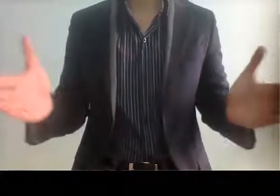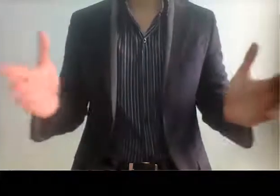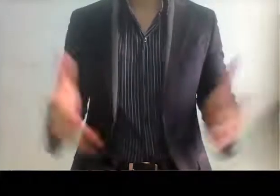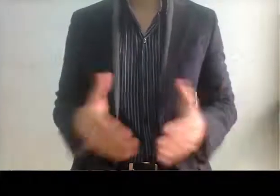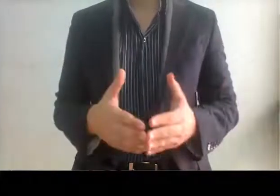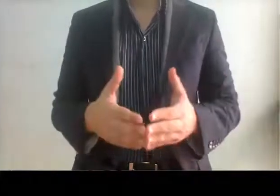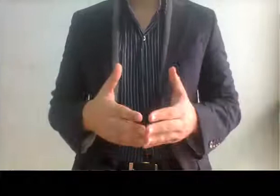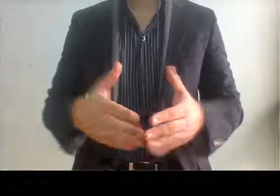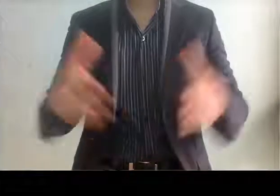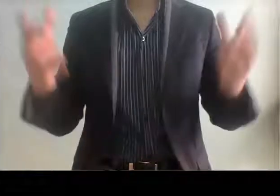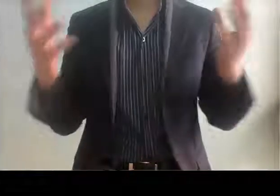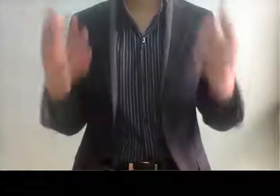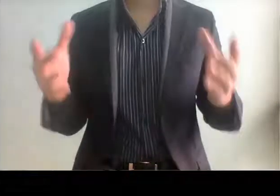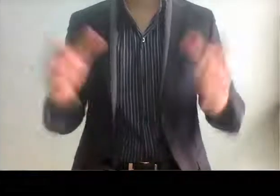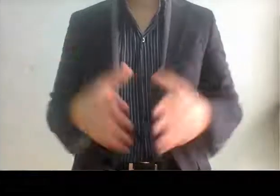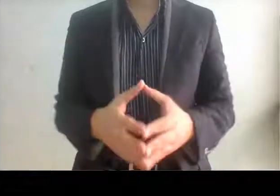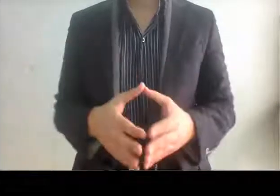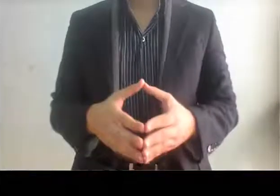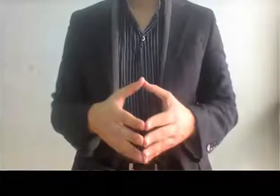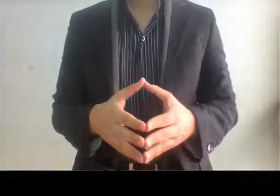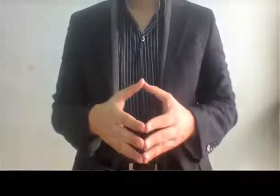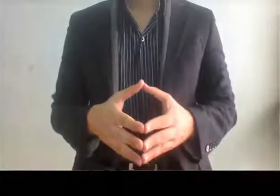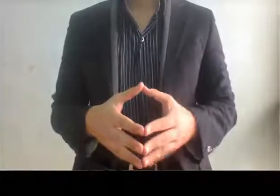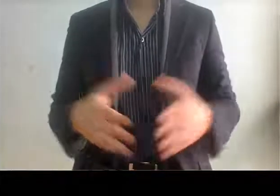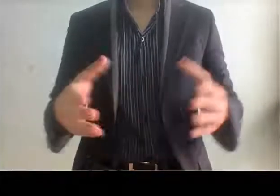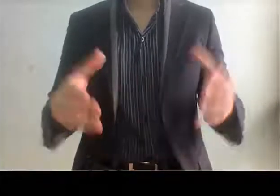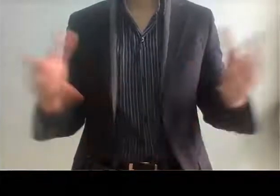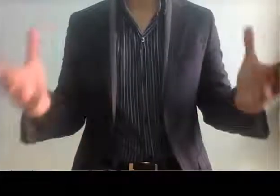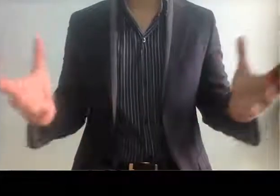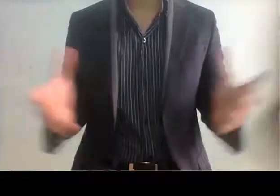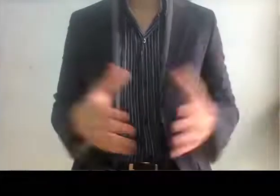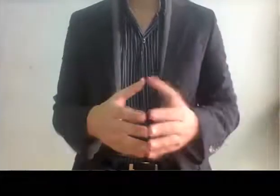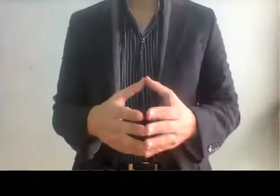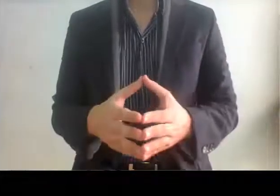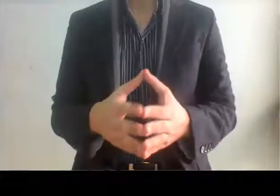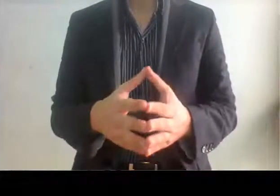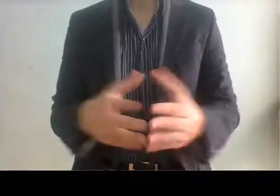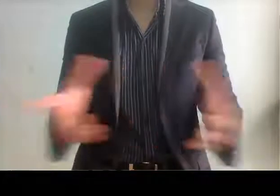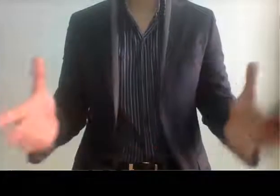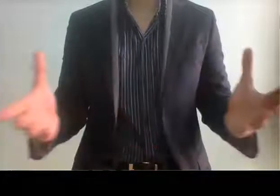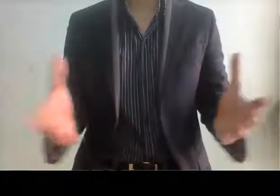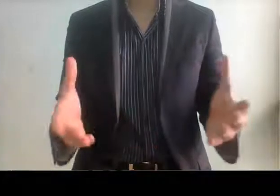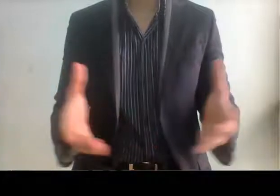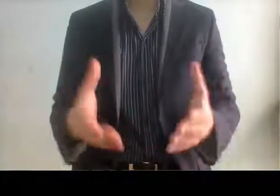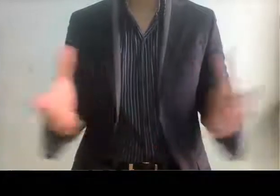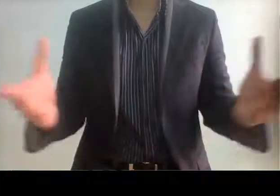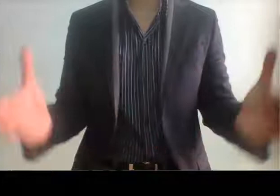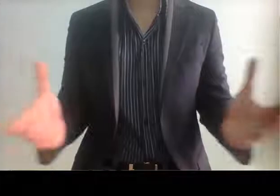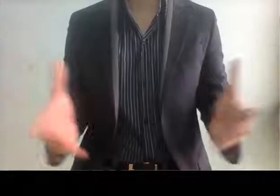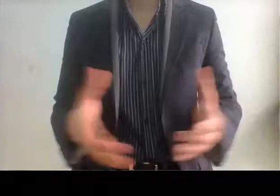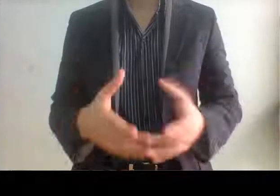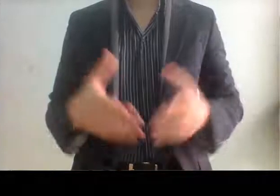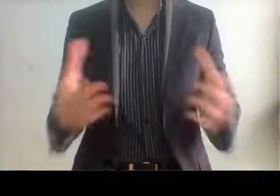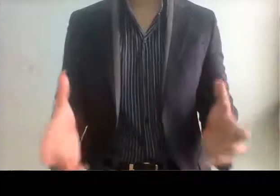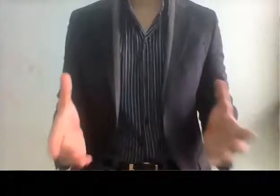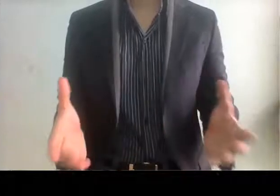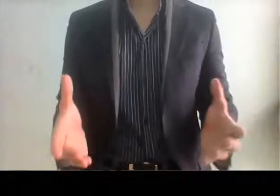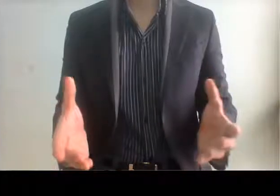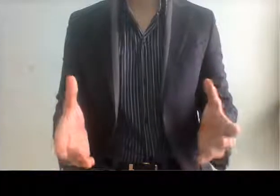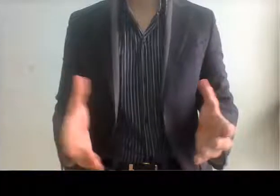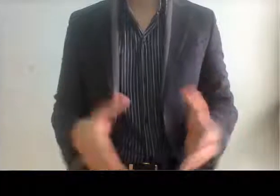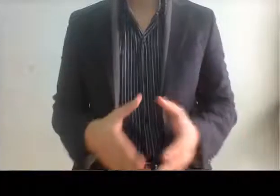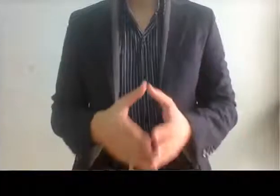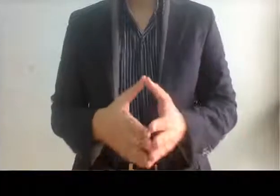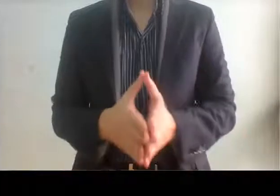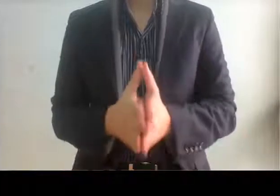sana distancia, llevar el cubrebocas, pues seguir las medidas que nos ha mencionado el doctor Hugo López-Gatell. Básicamente